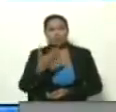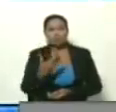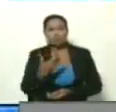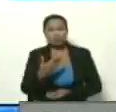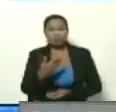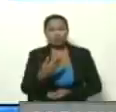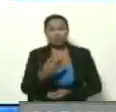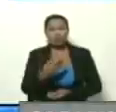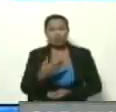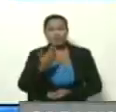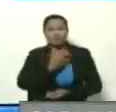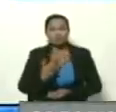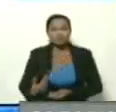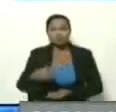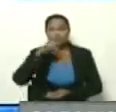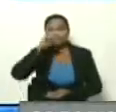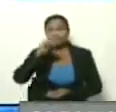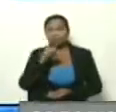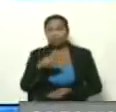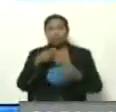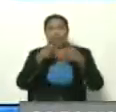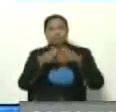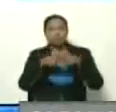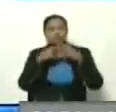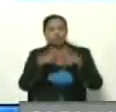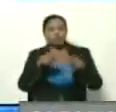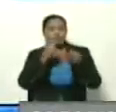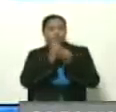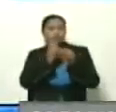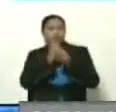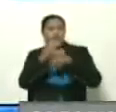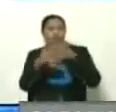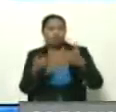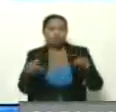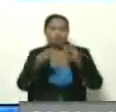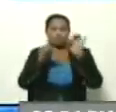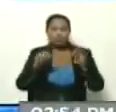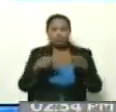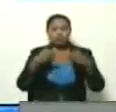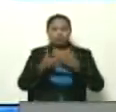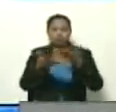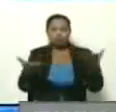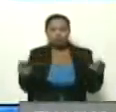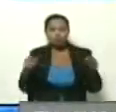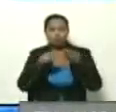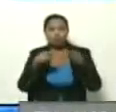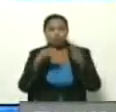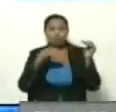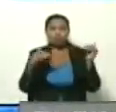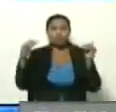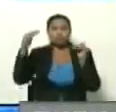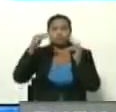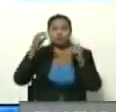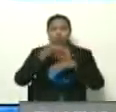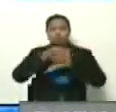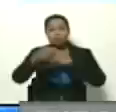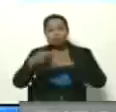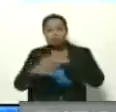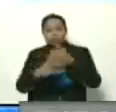Maduro un taller de trabajo entre todos, entre el nivel